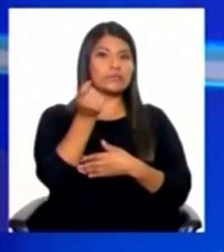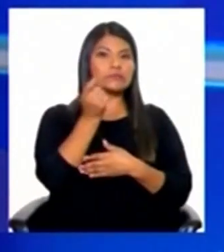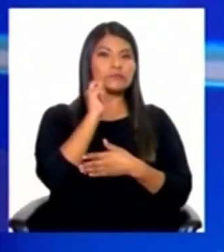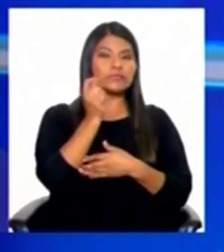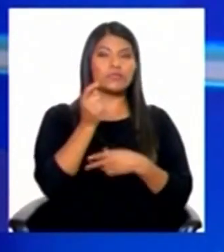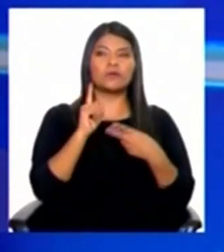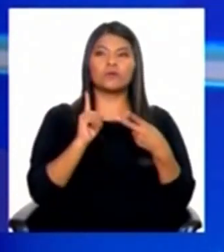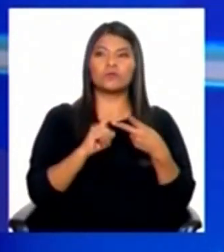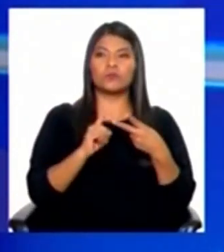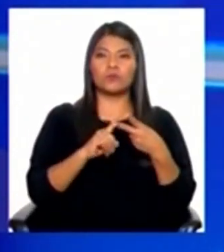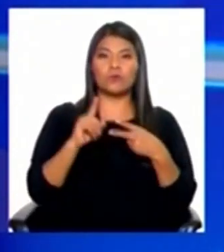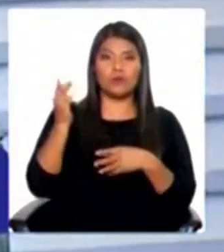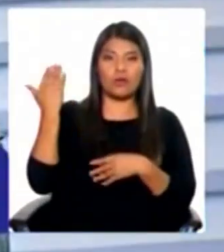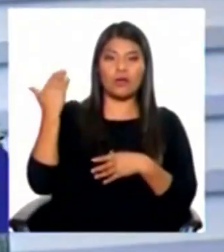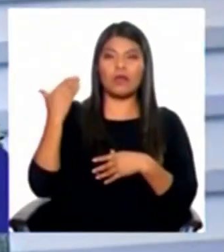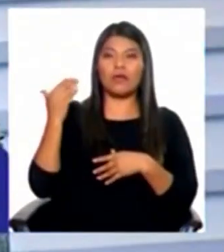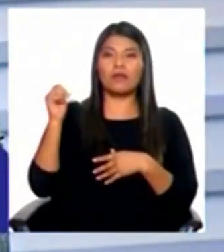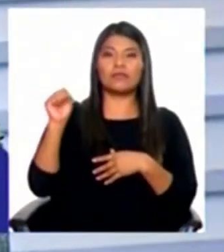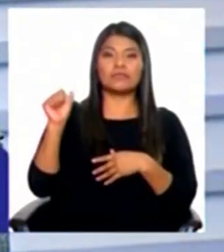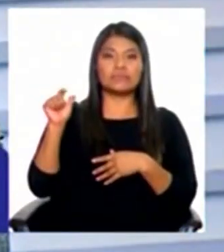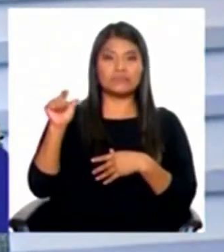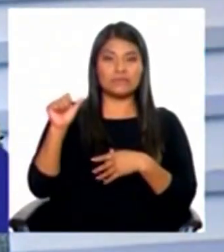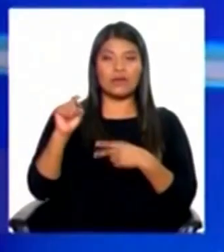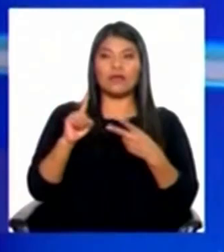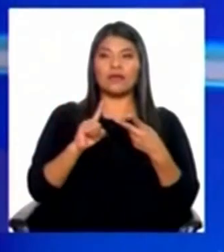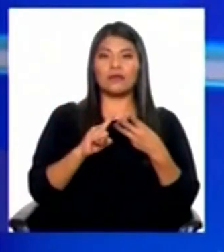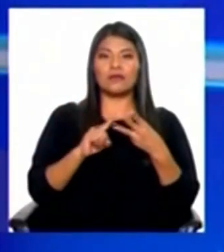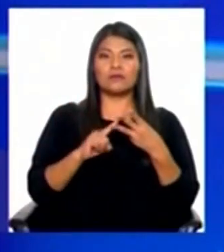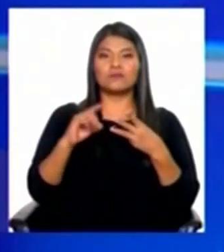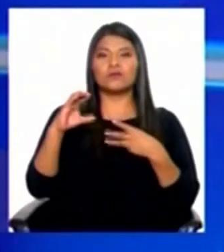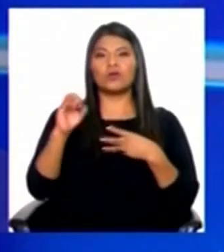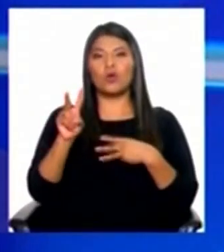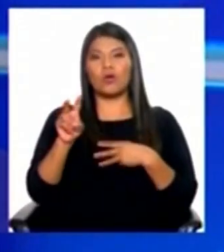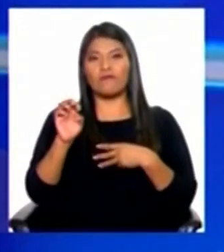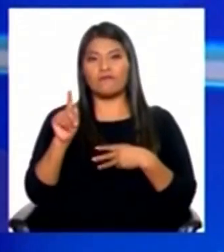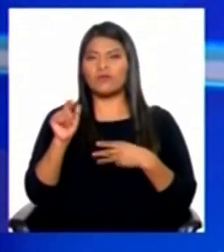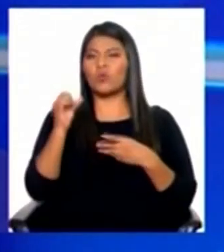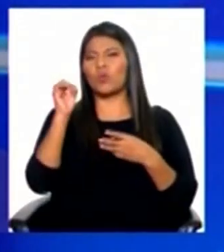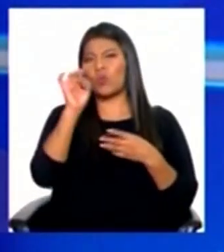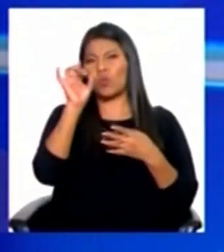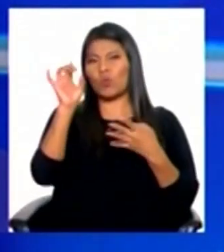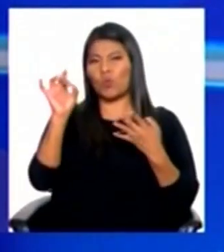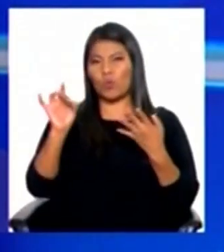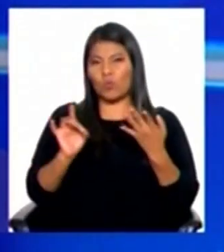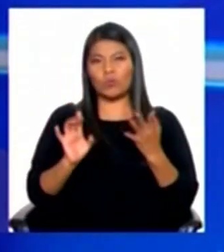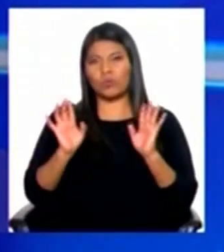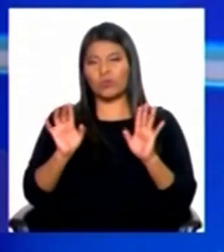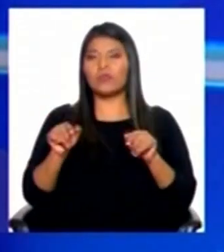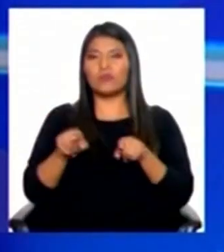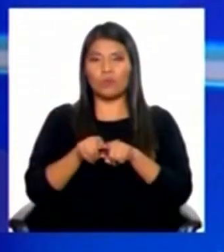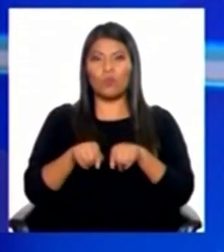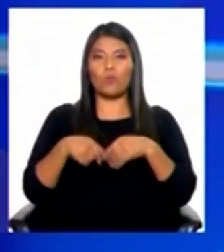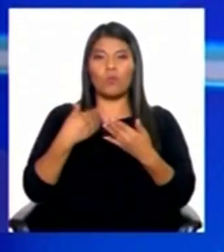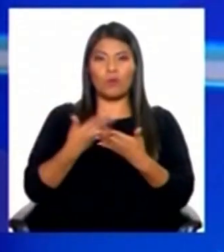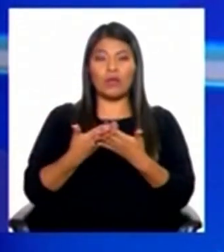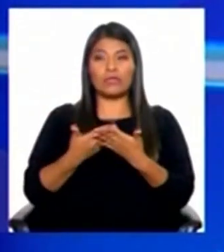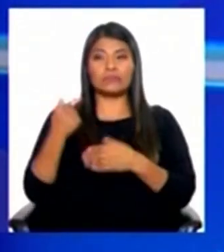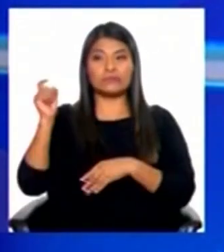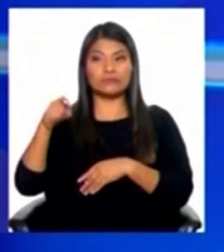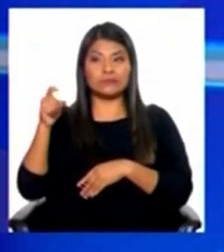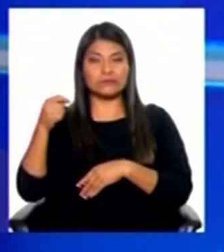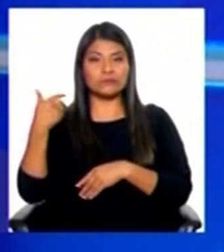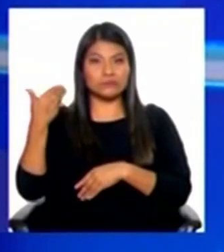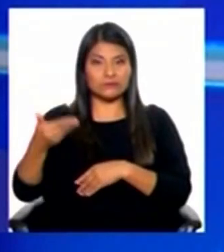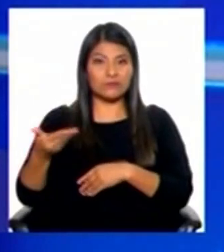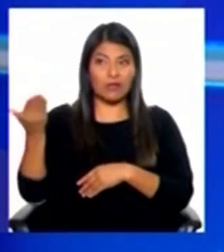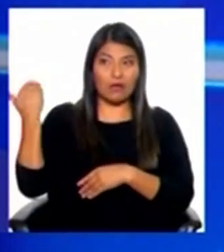Luis Arenas, por ejemplo, a Salas Arenas, a Corbeto y a otros funcionarios que regentan precisamente los órganos electorales y que han